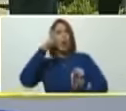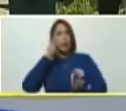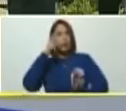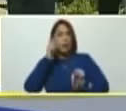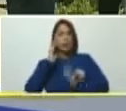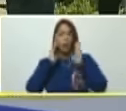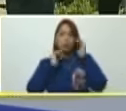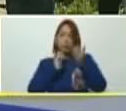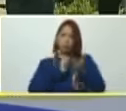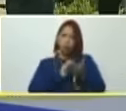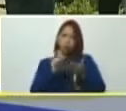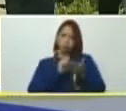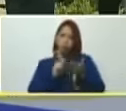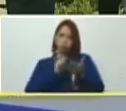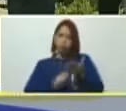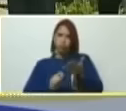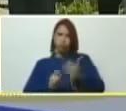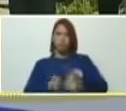y tomando nota